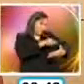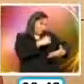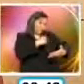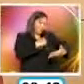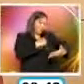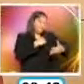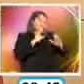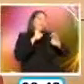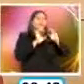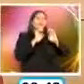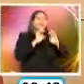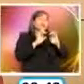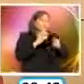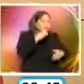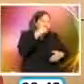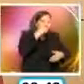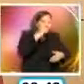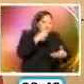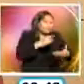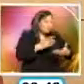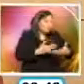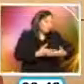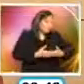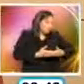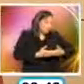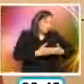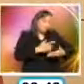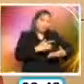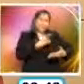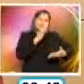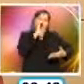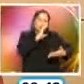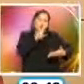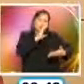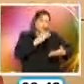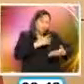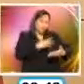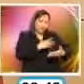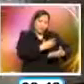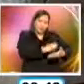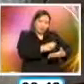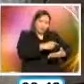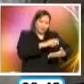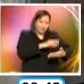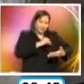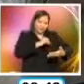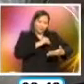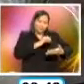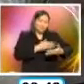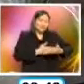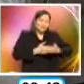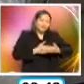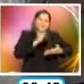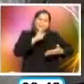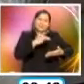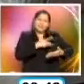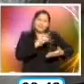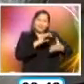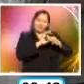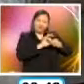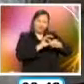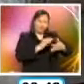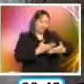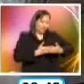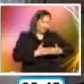a mí, nos olemos, nos sentimos nuestras temperaturas y nos vamos enamorando de este bebé. Ahí es donde empieza ese gran vínculo